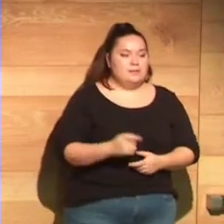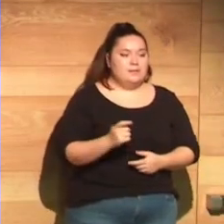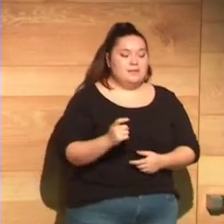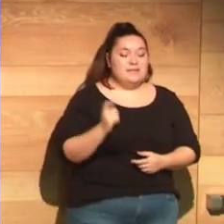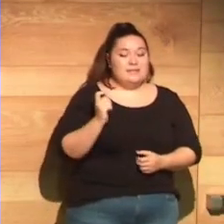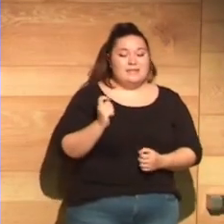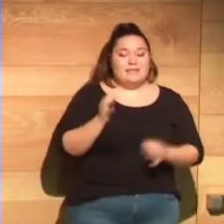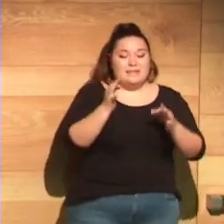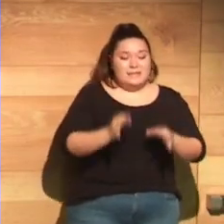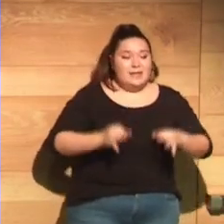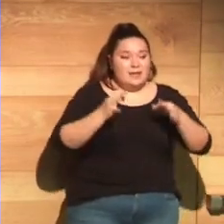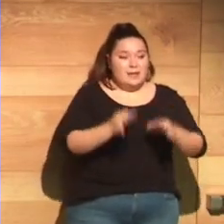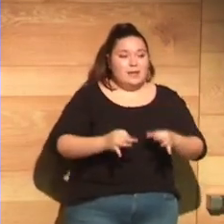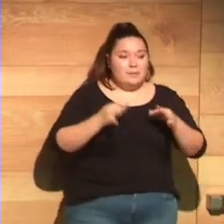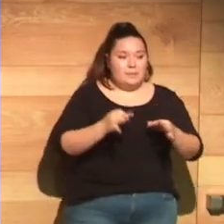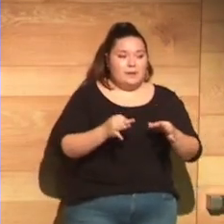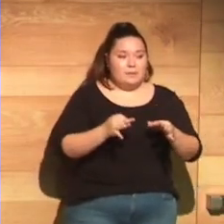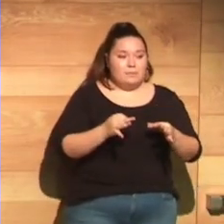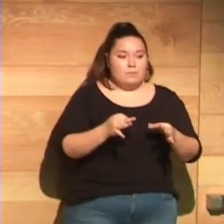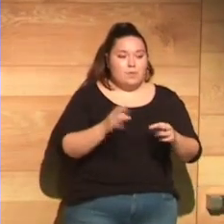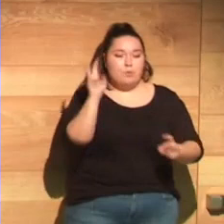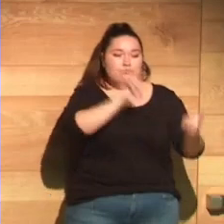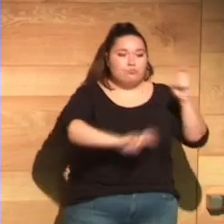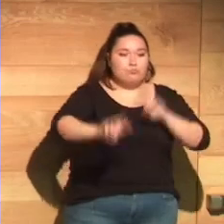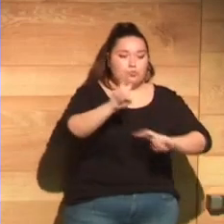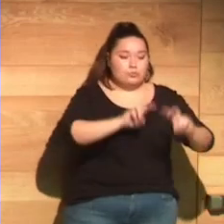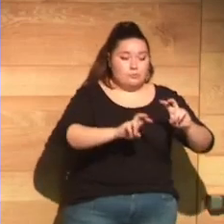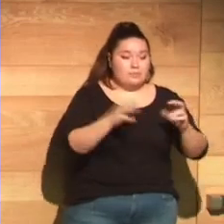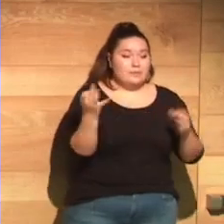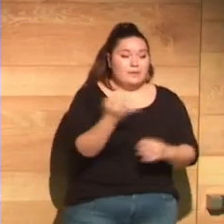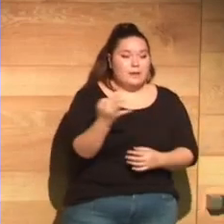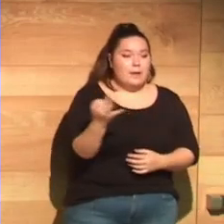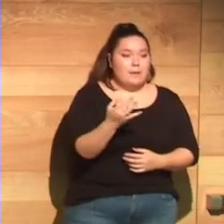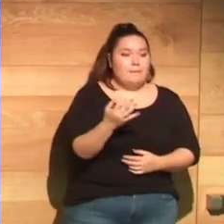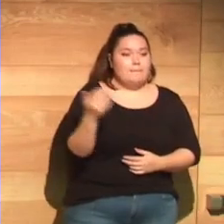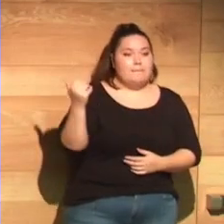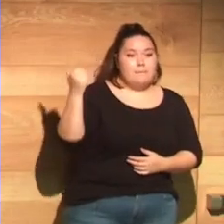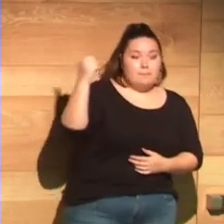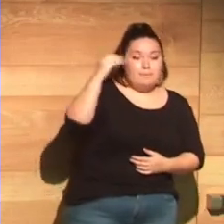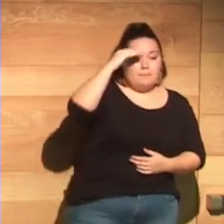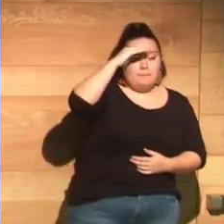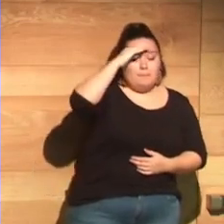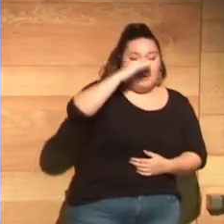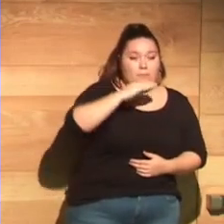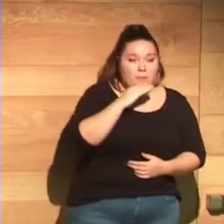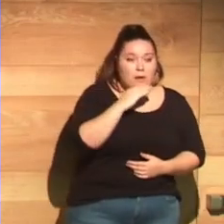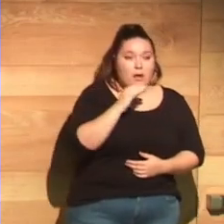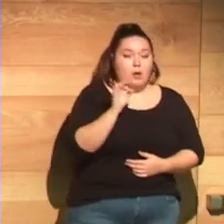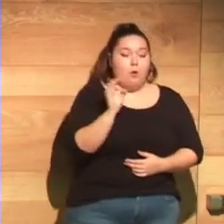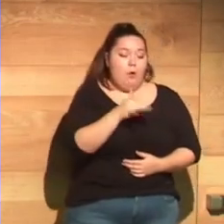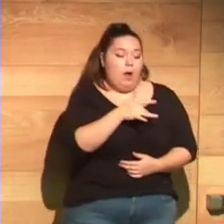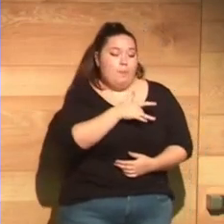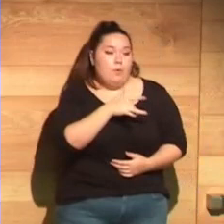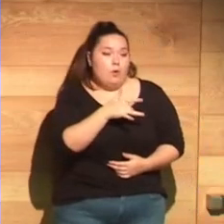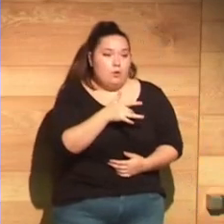¿no? Incluso en sus grandes amores, ¿no? En Judy Mayo, Arthur Miller, yo creo que siempre está buscando la imagen del padre, o